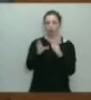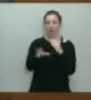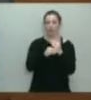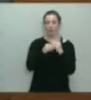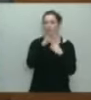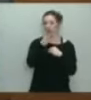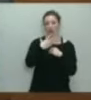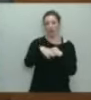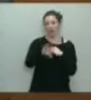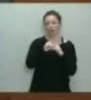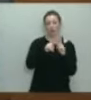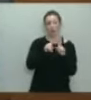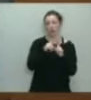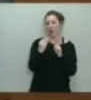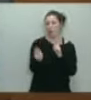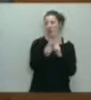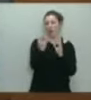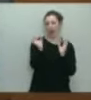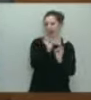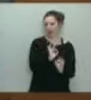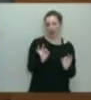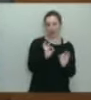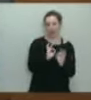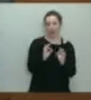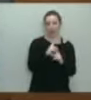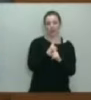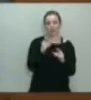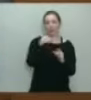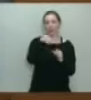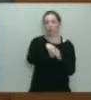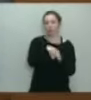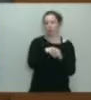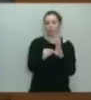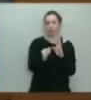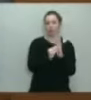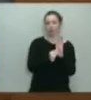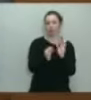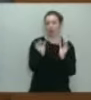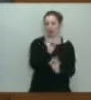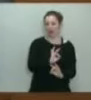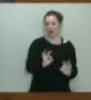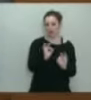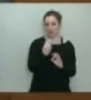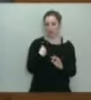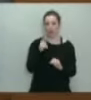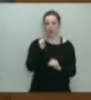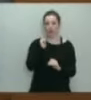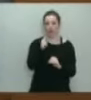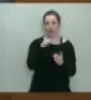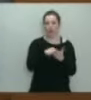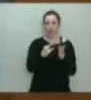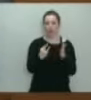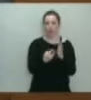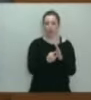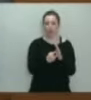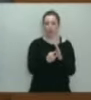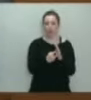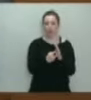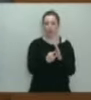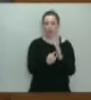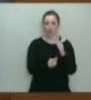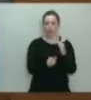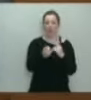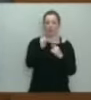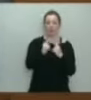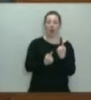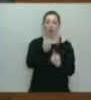mejoran ni añaden de forma significativa el dictamen del proyecto y, en algunos